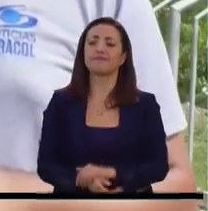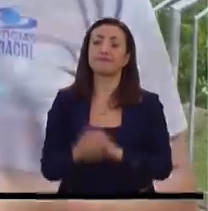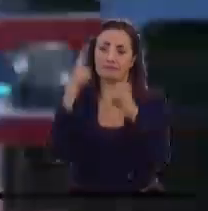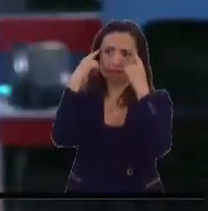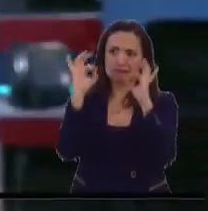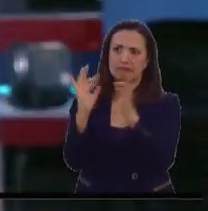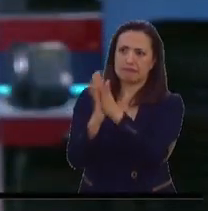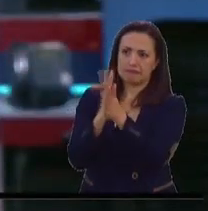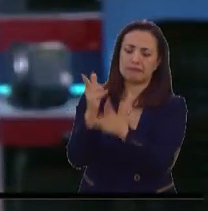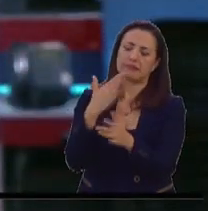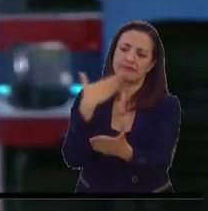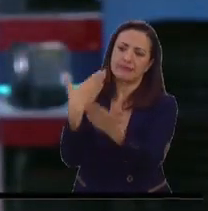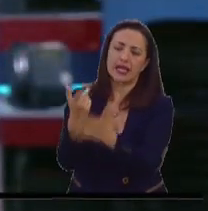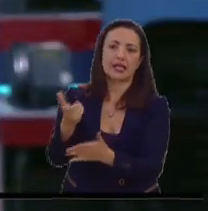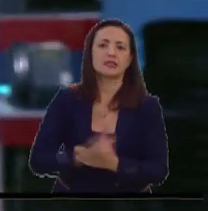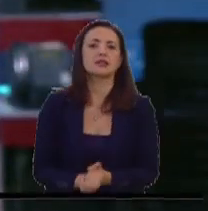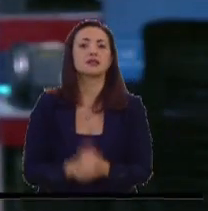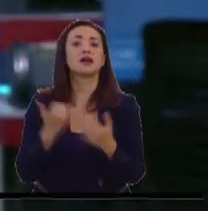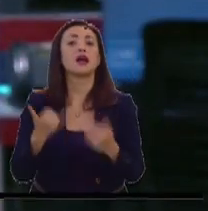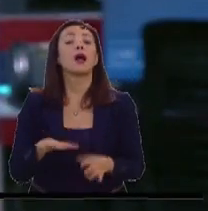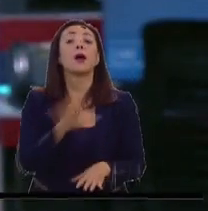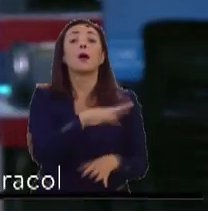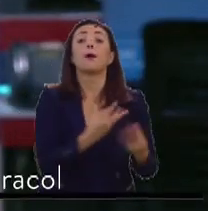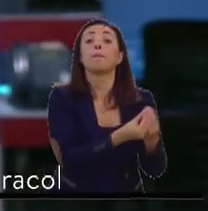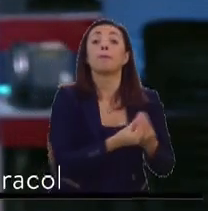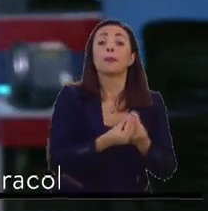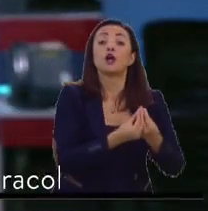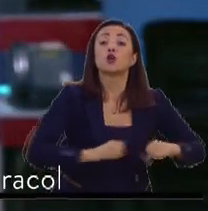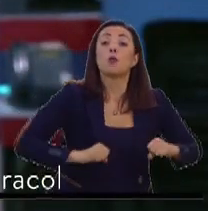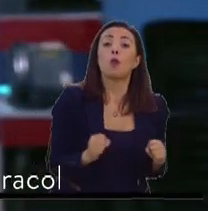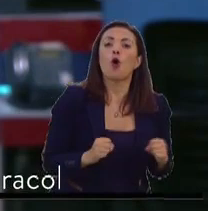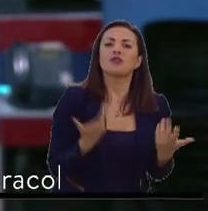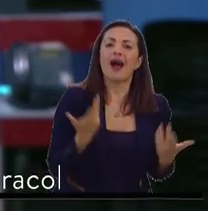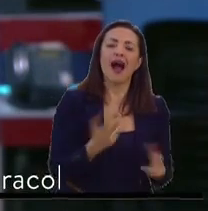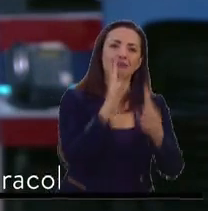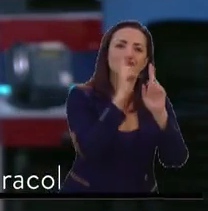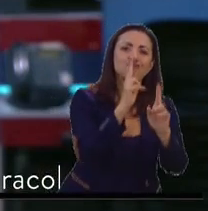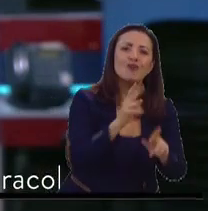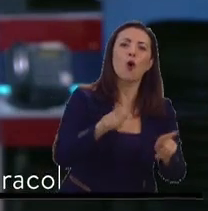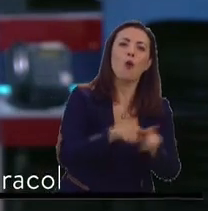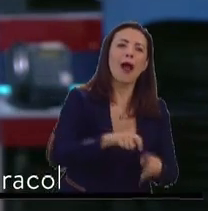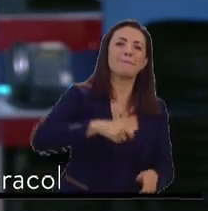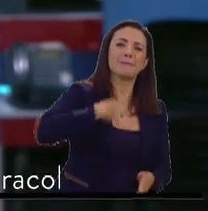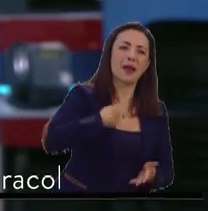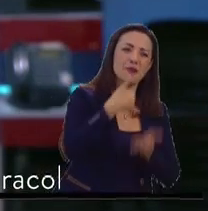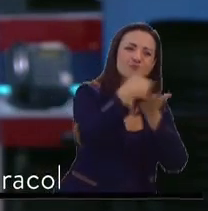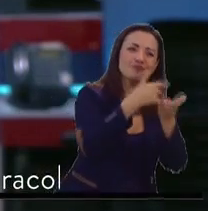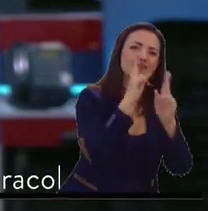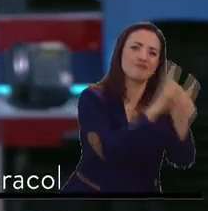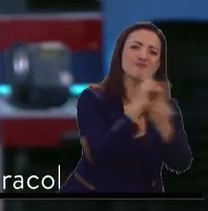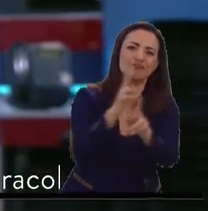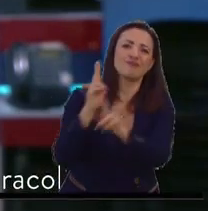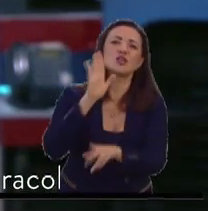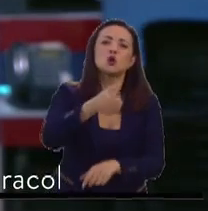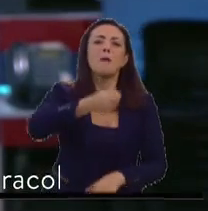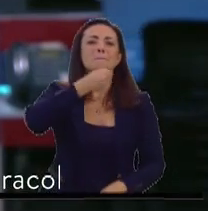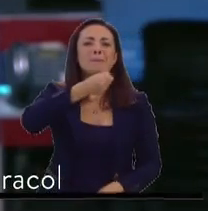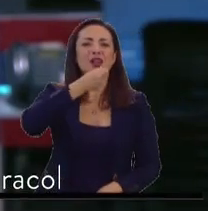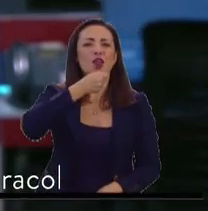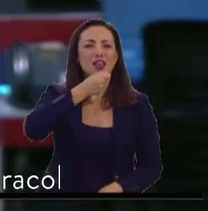El Consejo de Bogotá premia los mejores trabajos periodísticos de la ciudad y nos enorgullece contarles que nuestra periodista Amy Ramírez